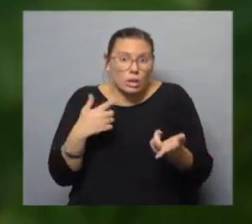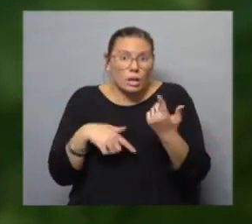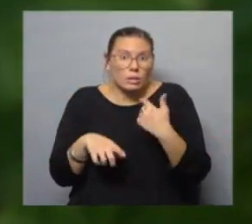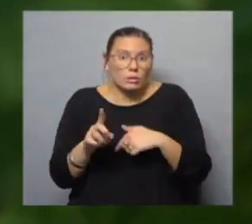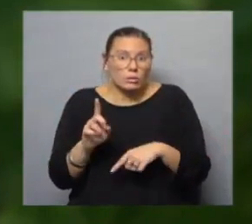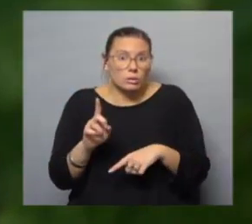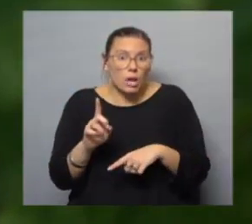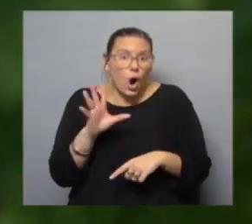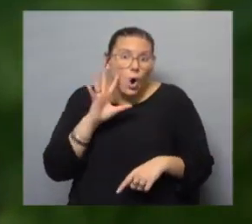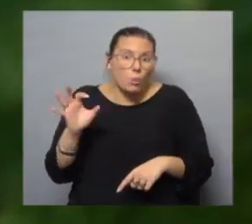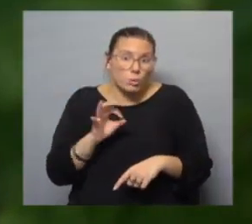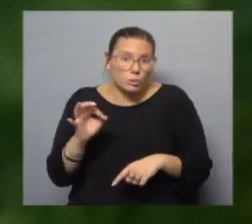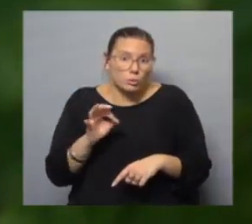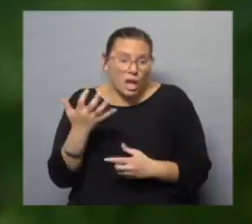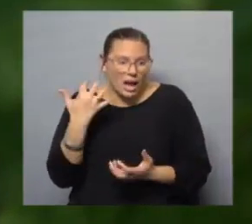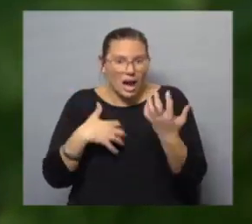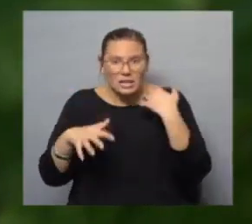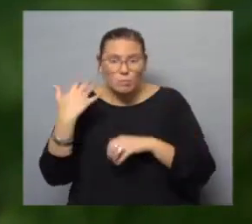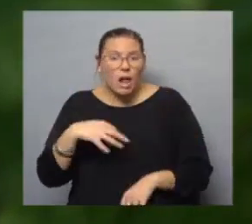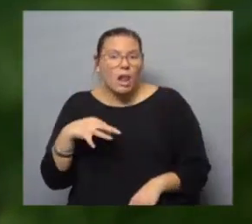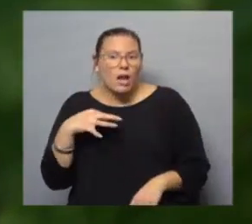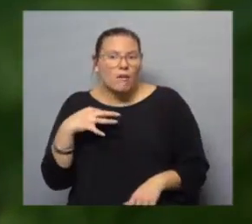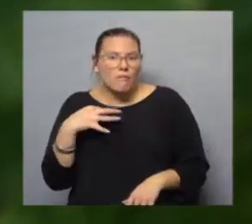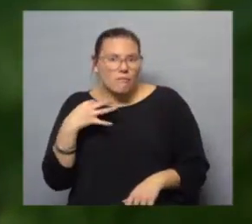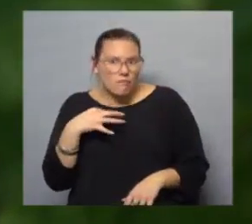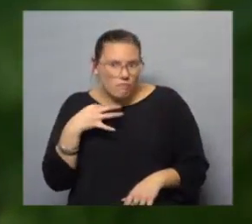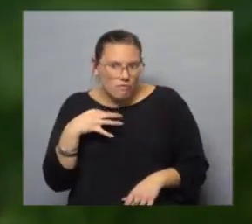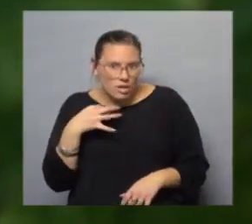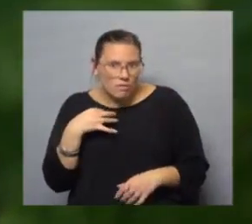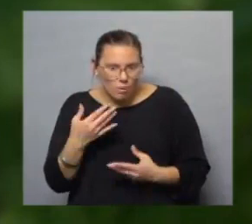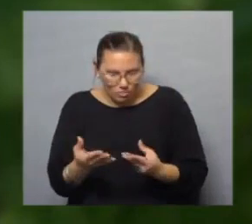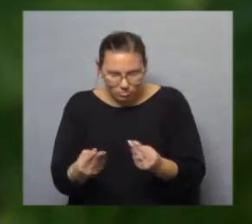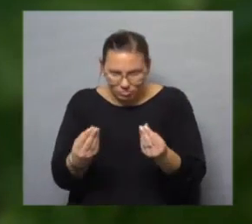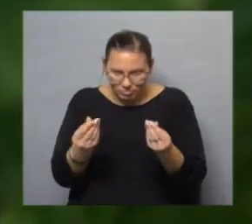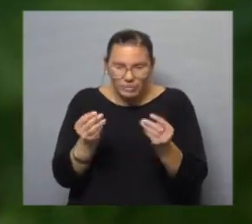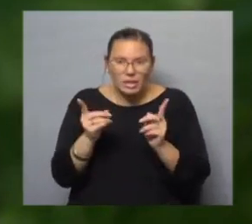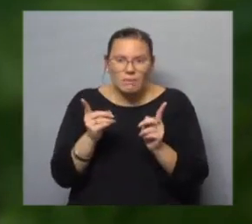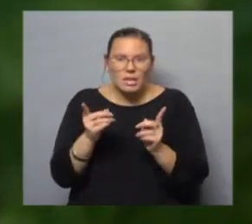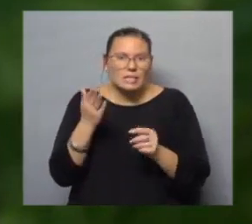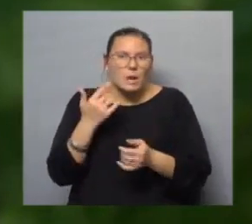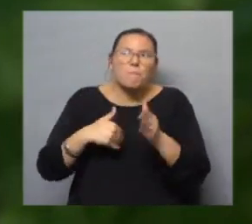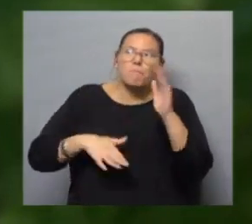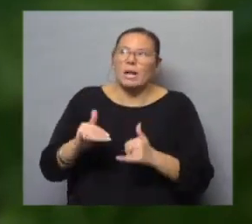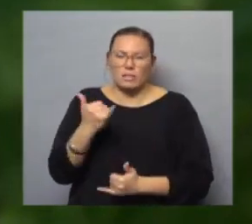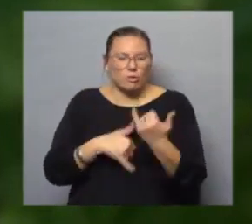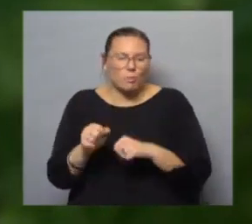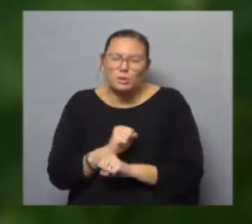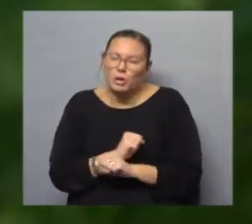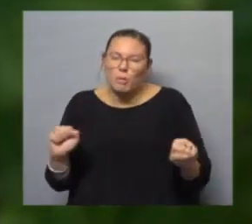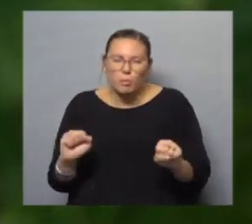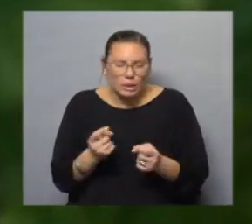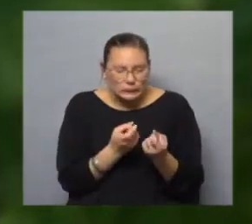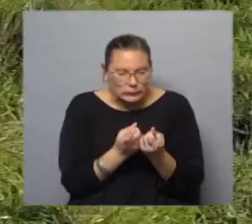que la oportunidad de tener un animal vivo en tus manos, tenés que sacar toda la información